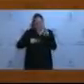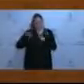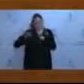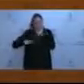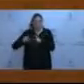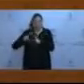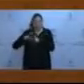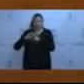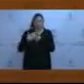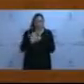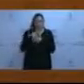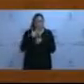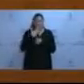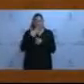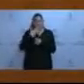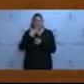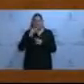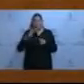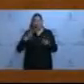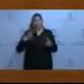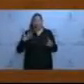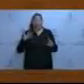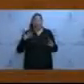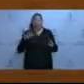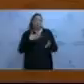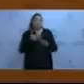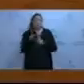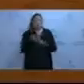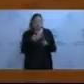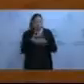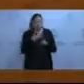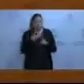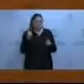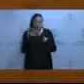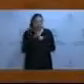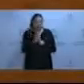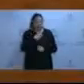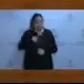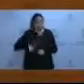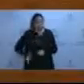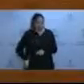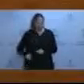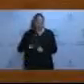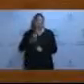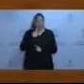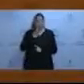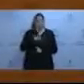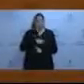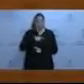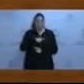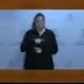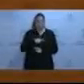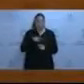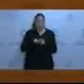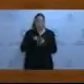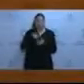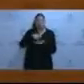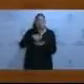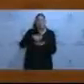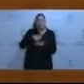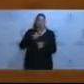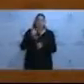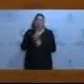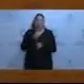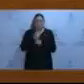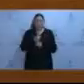las agresiones a profesionales, criticó el miembro del Sindicato Médico Andaluz. Este colectivo apuntó que la precariedad laboral es un problema de los médicos